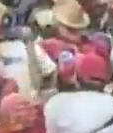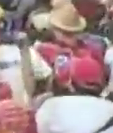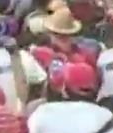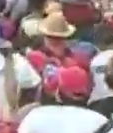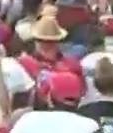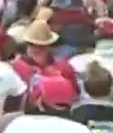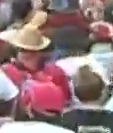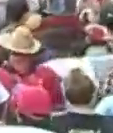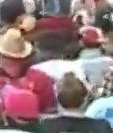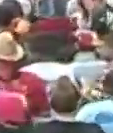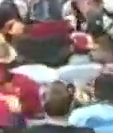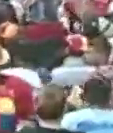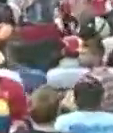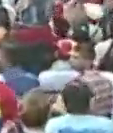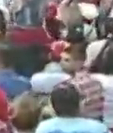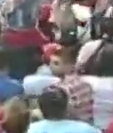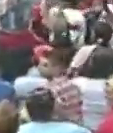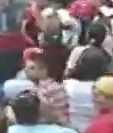valenzuela